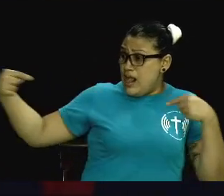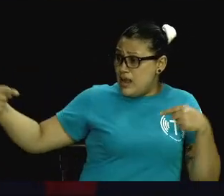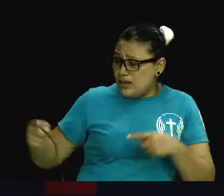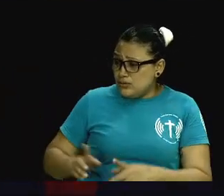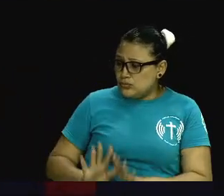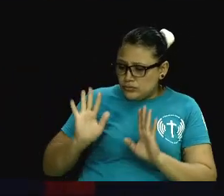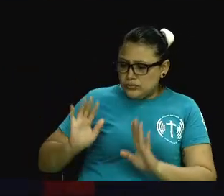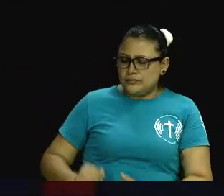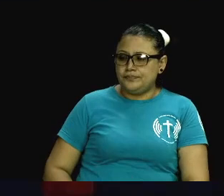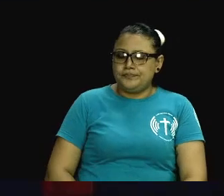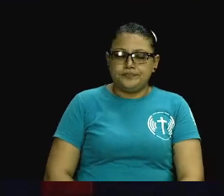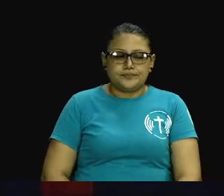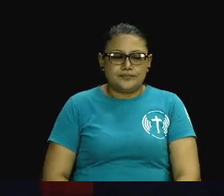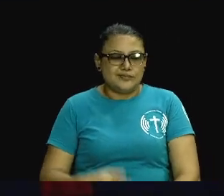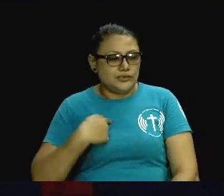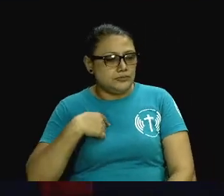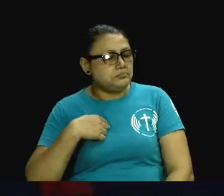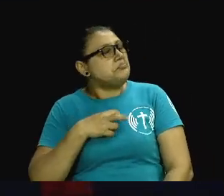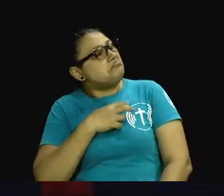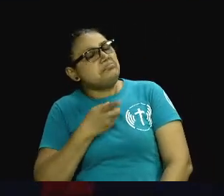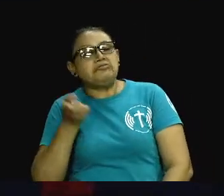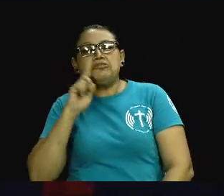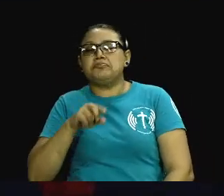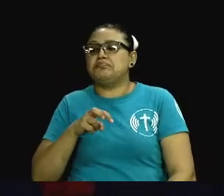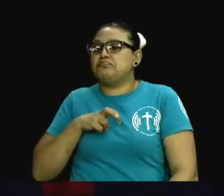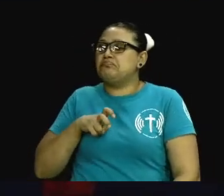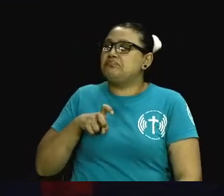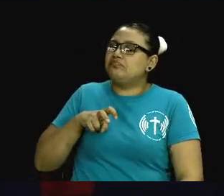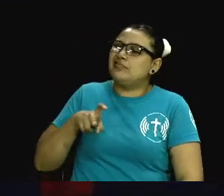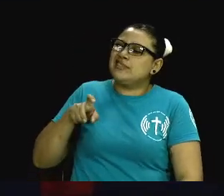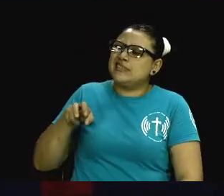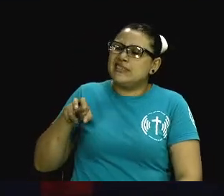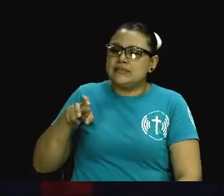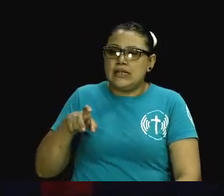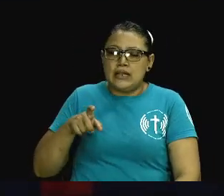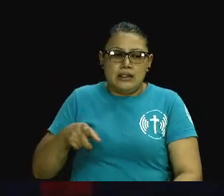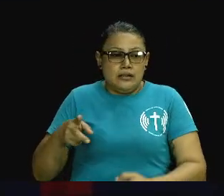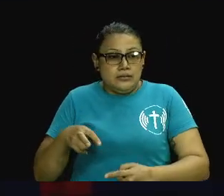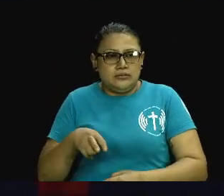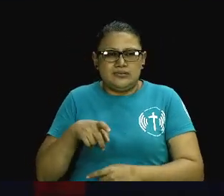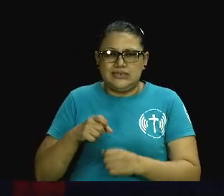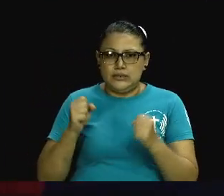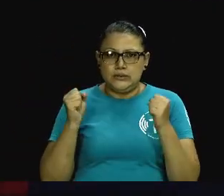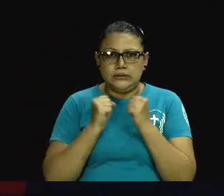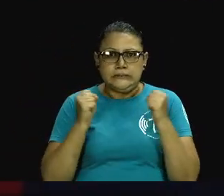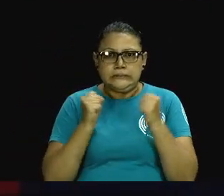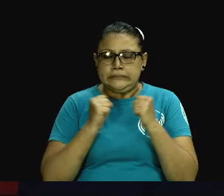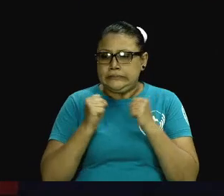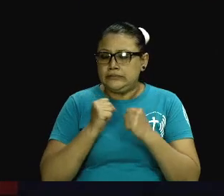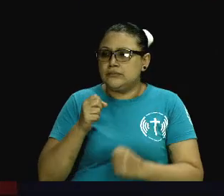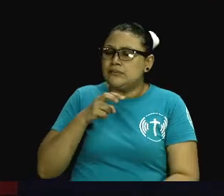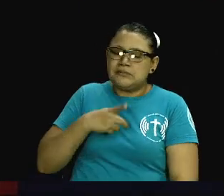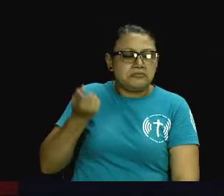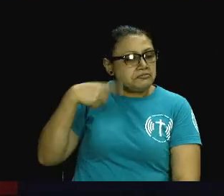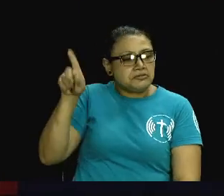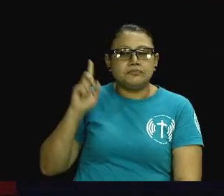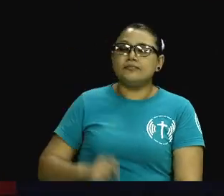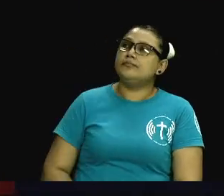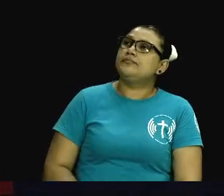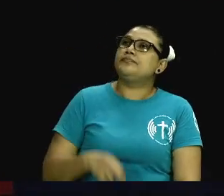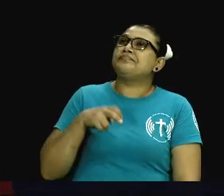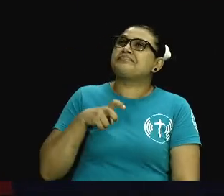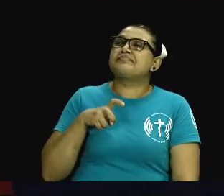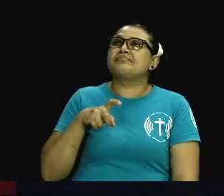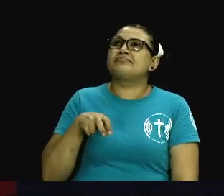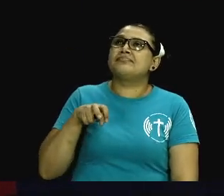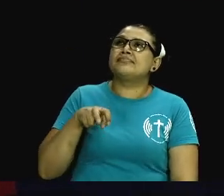eran en una colonia pero las casas eran bastante grande entonces la distancia era un poco grande citi y me fui y